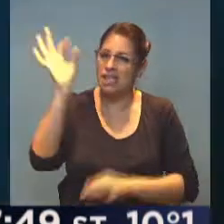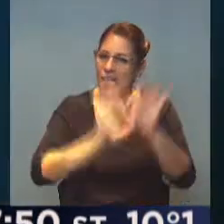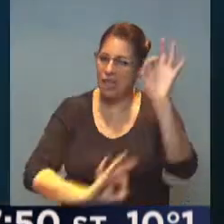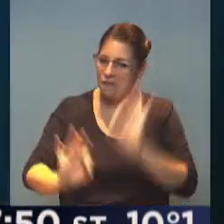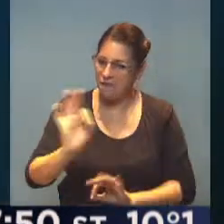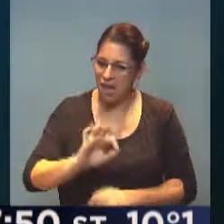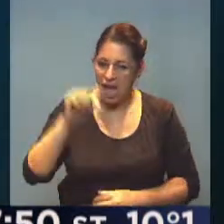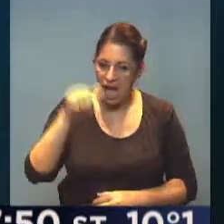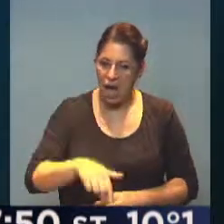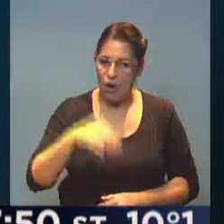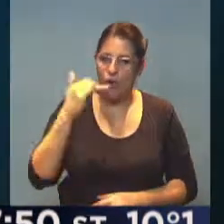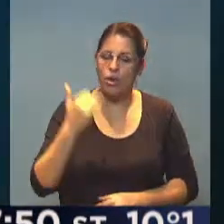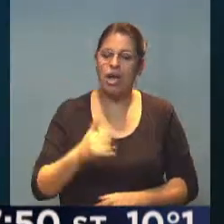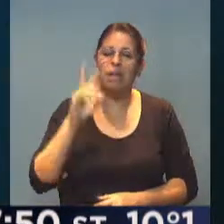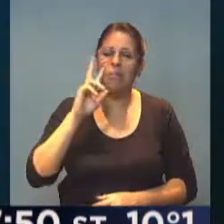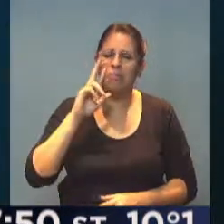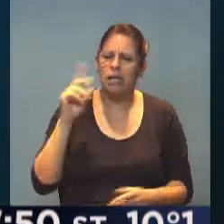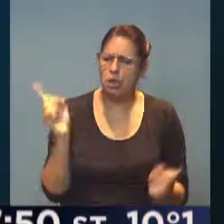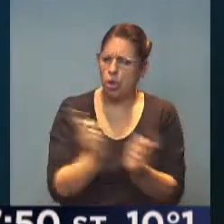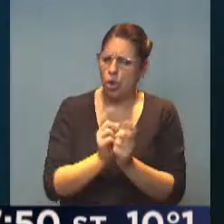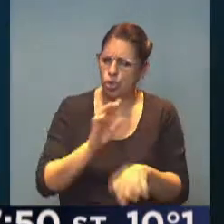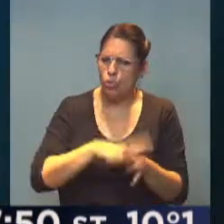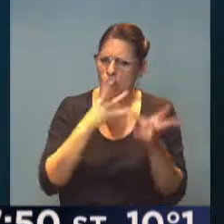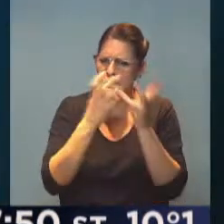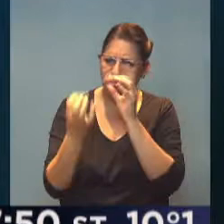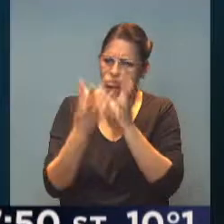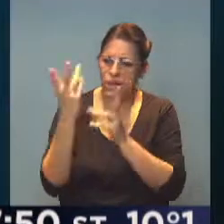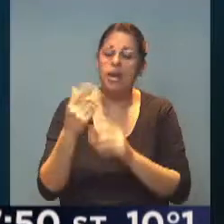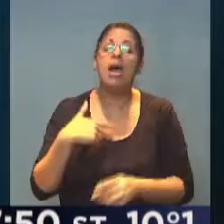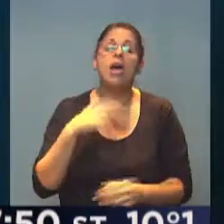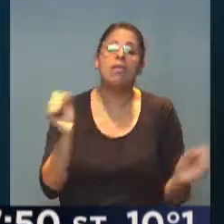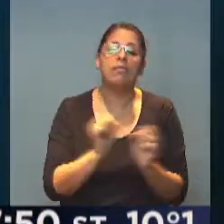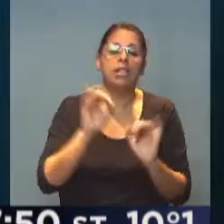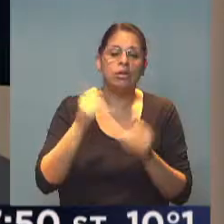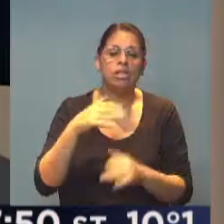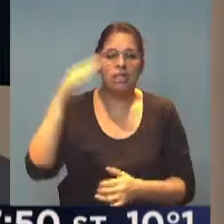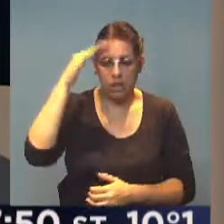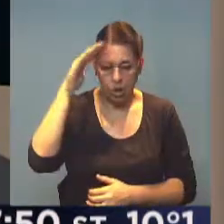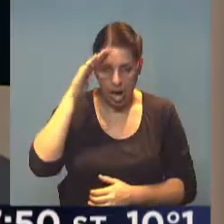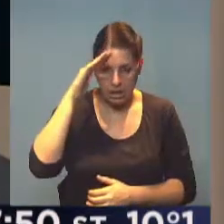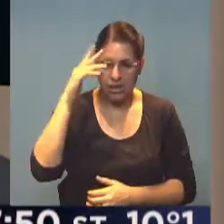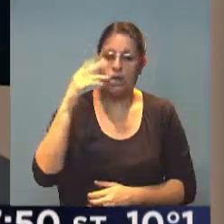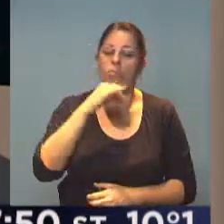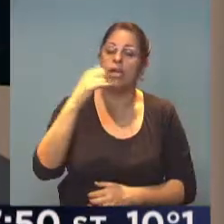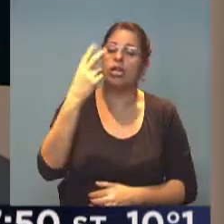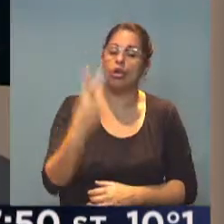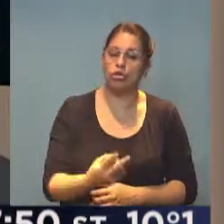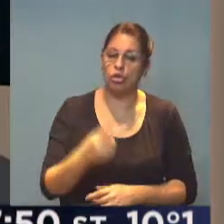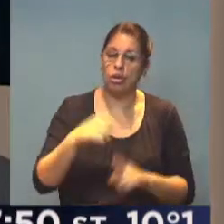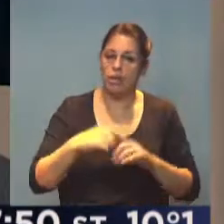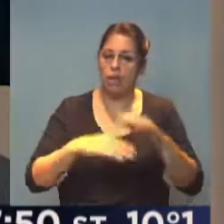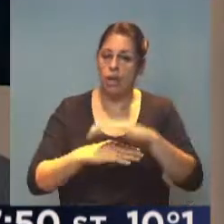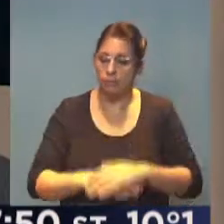este momento tienen visibilidad reducida por niebla. Hace frío en Río Gallegos, 2 bajo cero, la